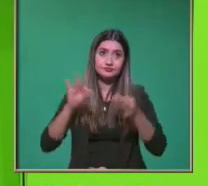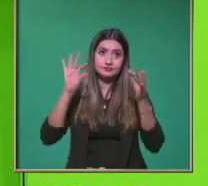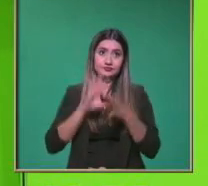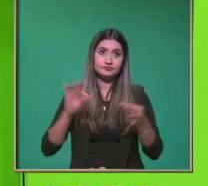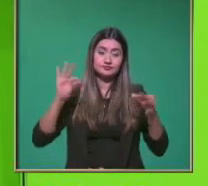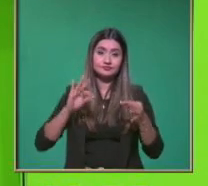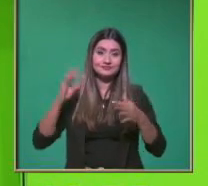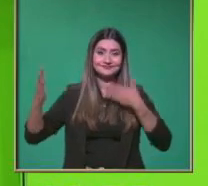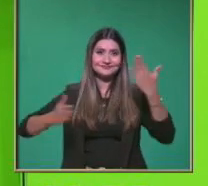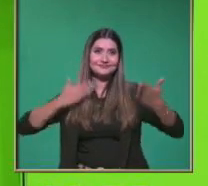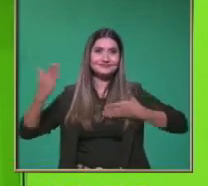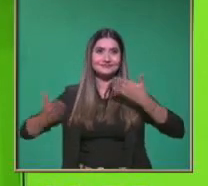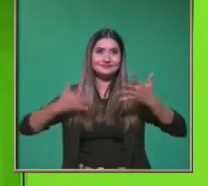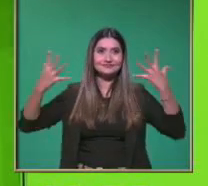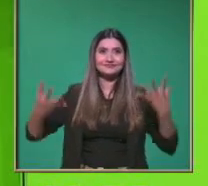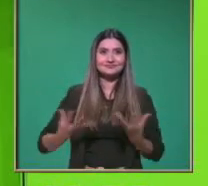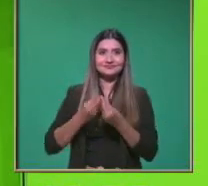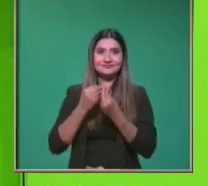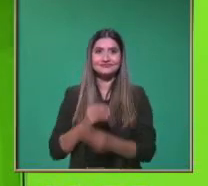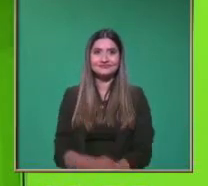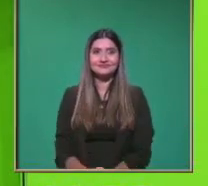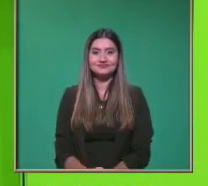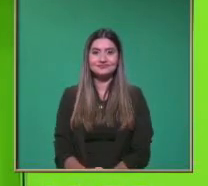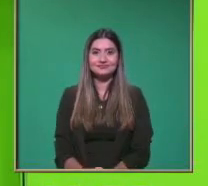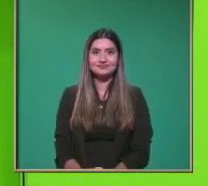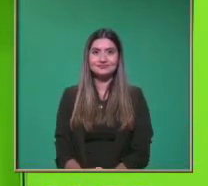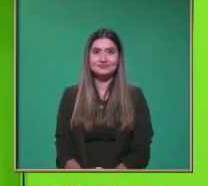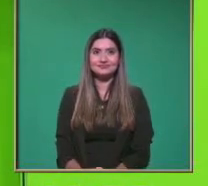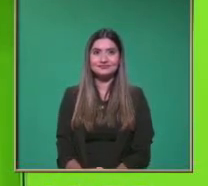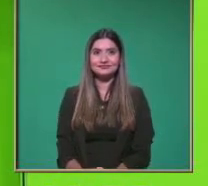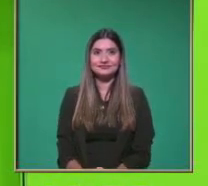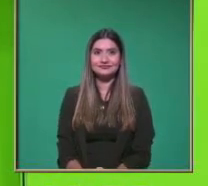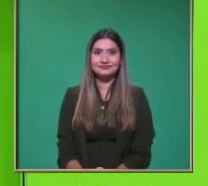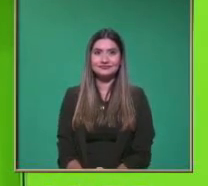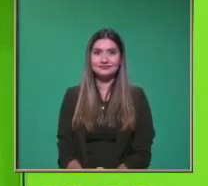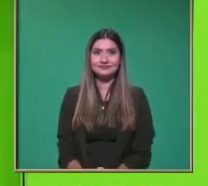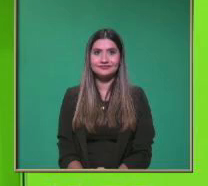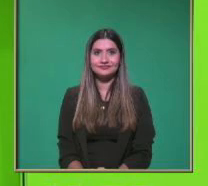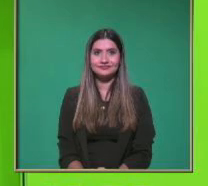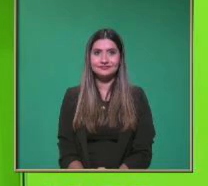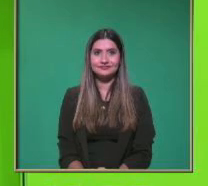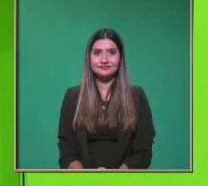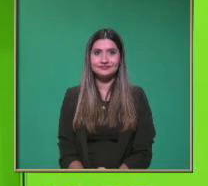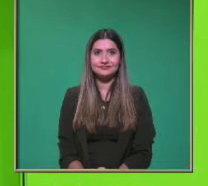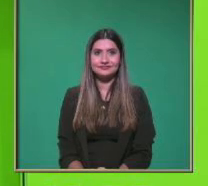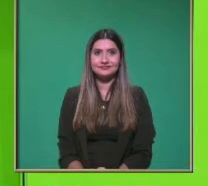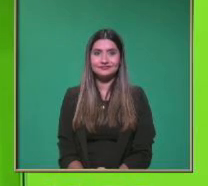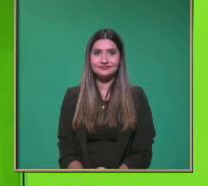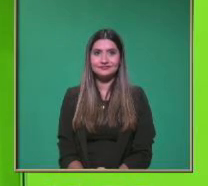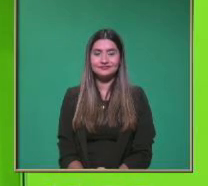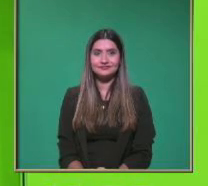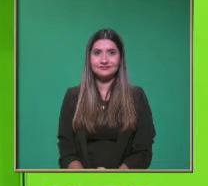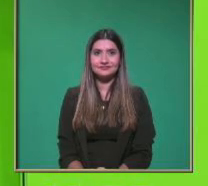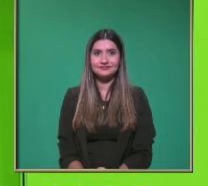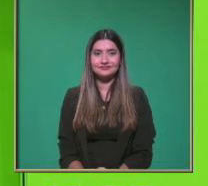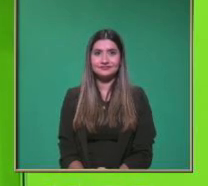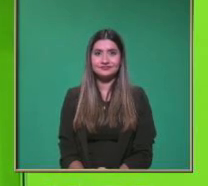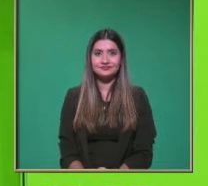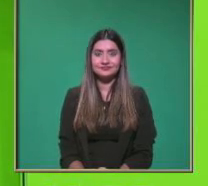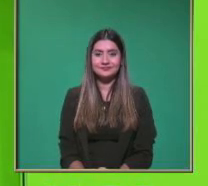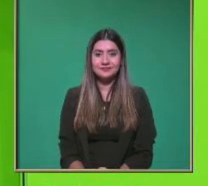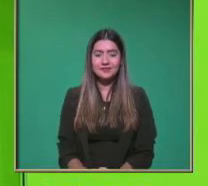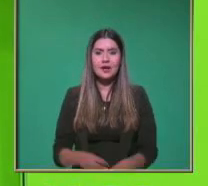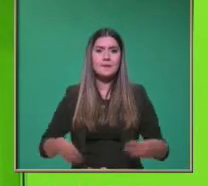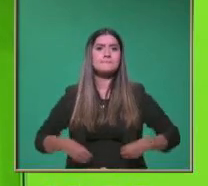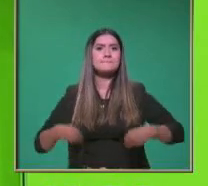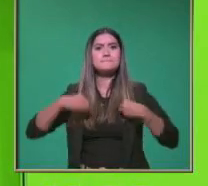cosas divertidas. A ver, maestra, lea la última. Voy a sacar otro, este que dice, en la colonia de María harán